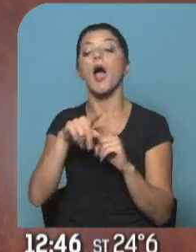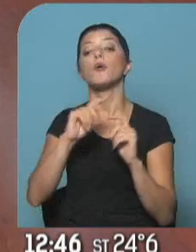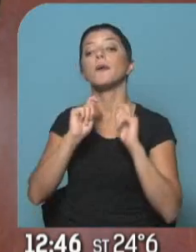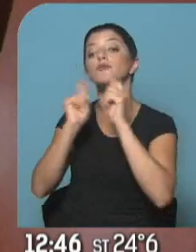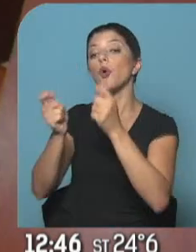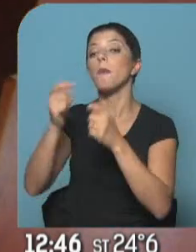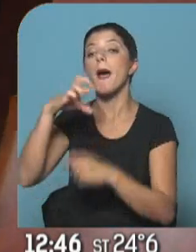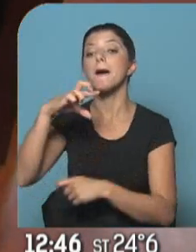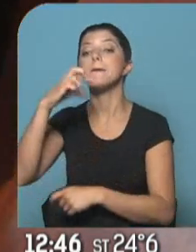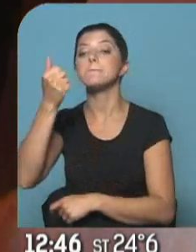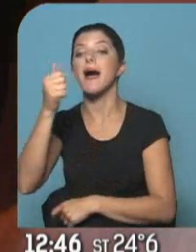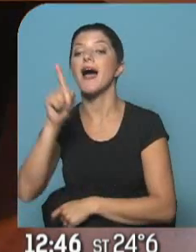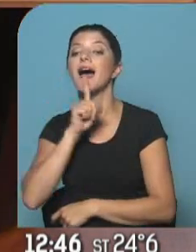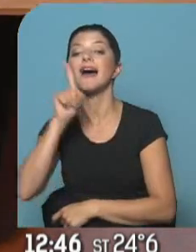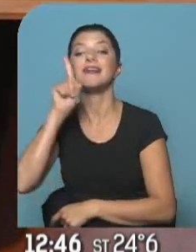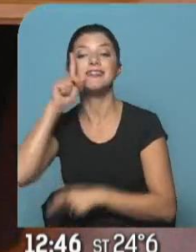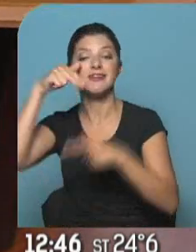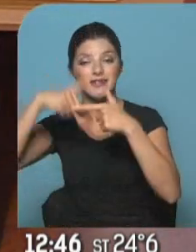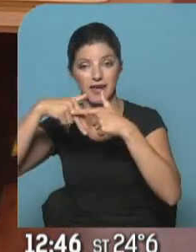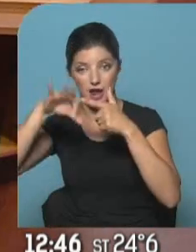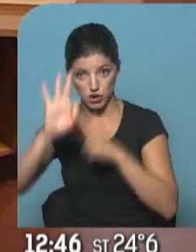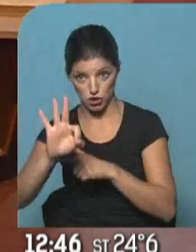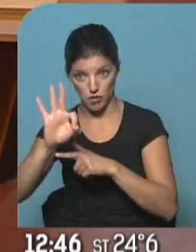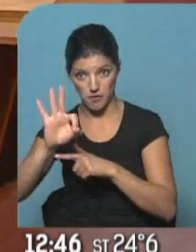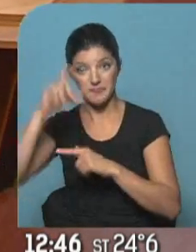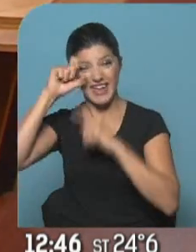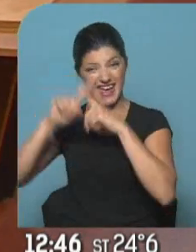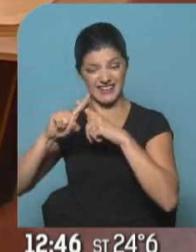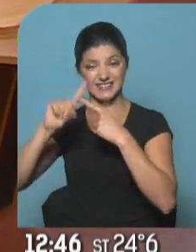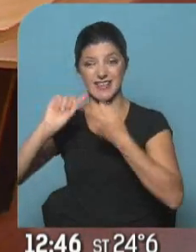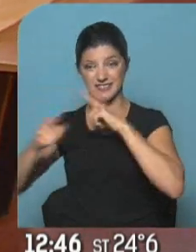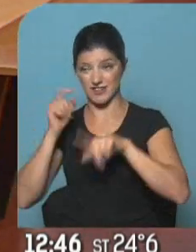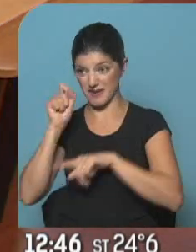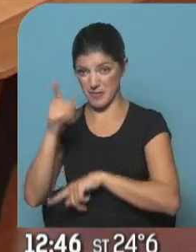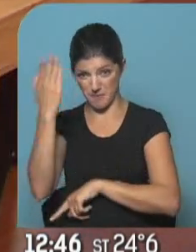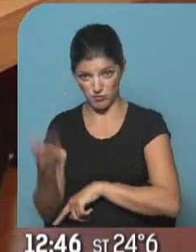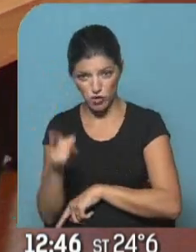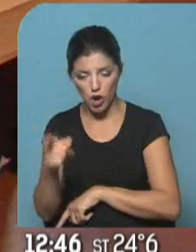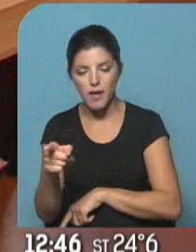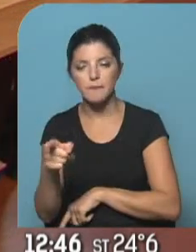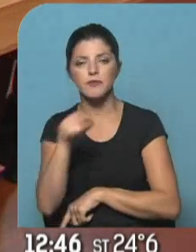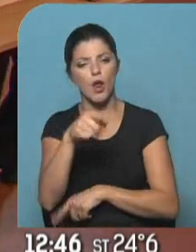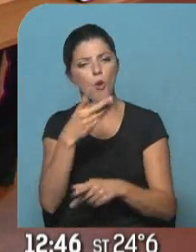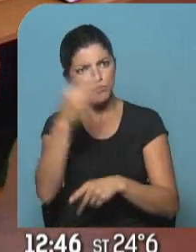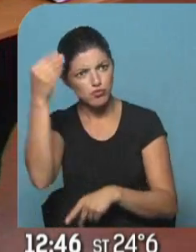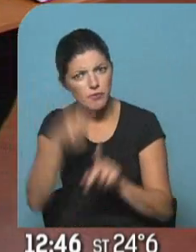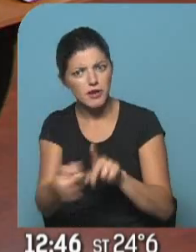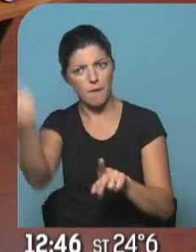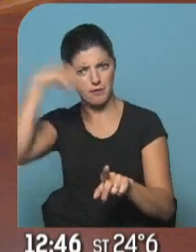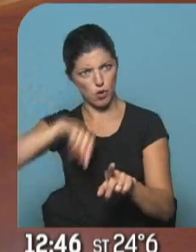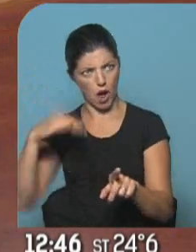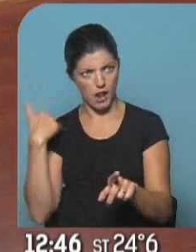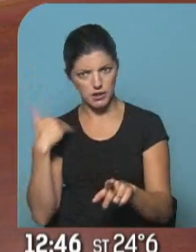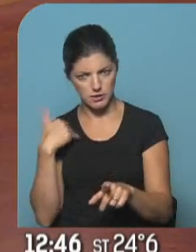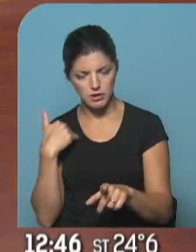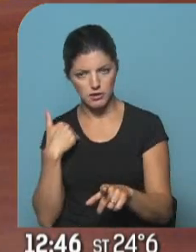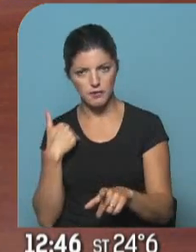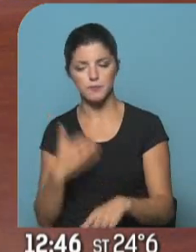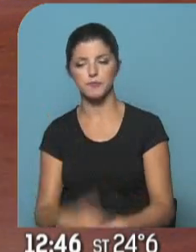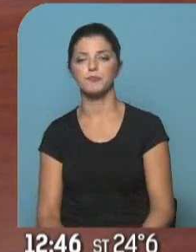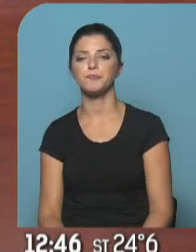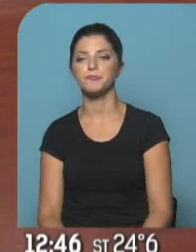era el canciller de Correa y que tantas veces vino a la Argentina en años anteriores.